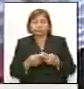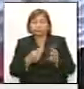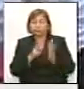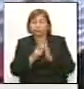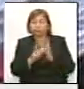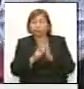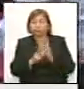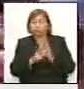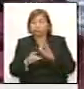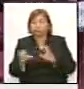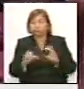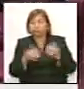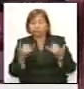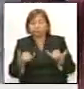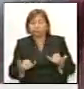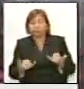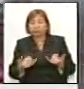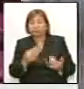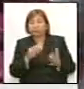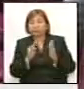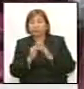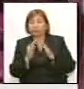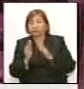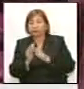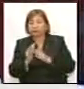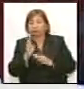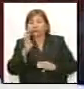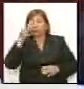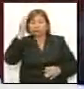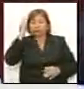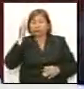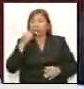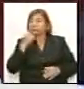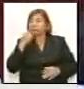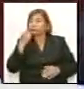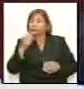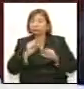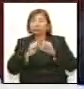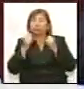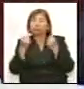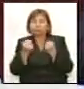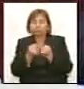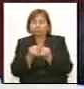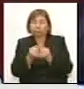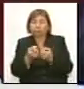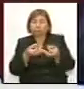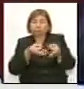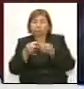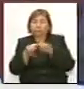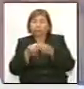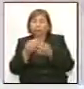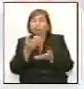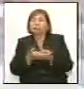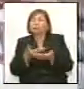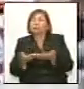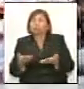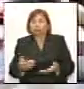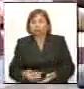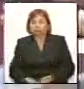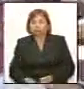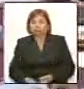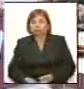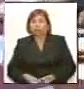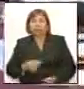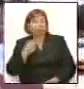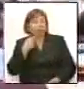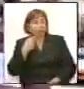fue elaborada por el actual ministro de Vivienda, Carlos Brus, quien acudió a la sesión de la comisión para explicar su contenido. En la